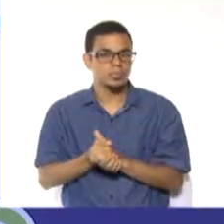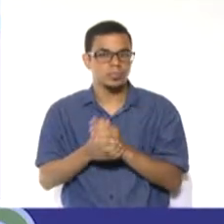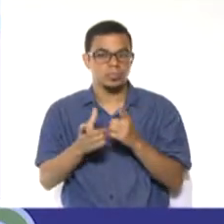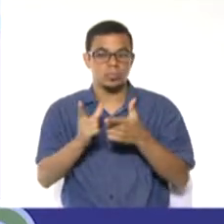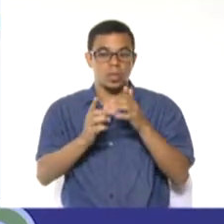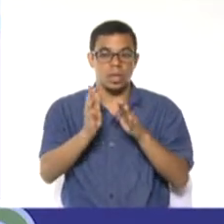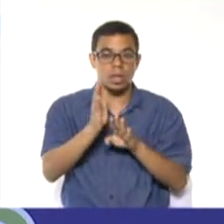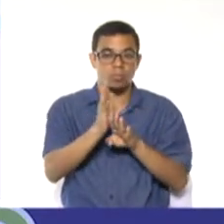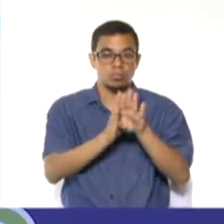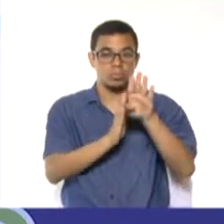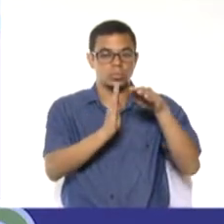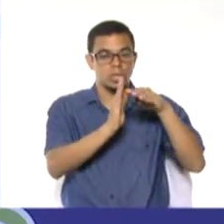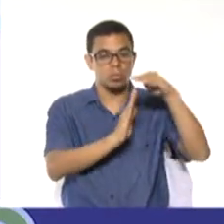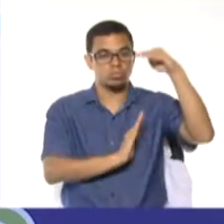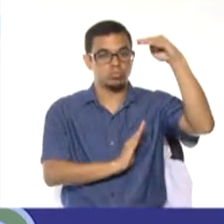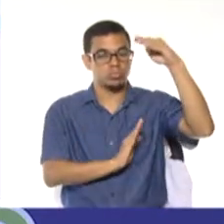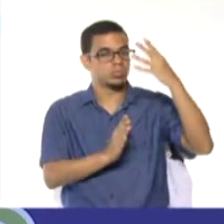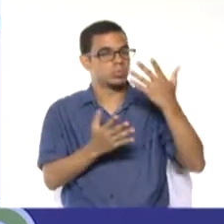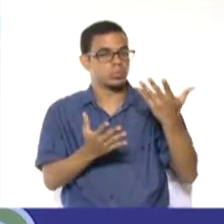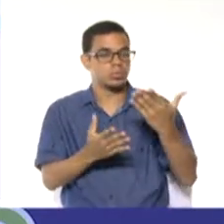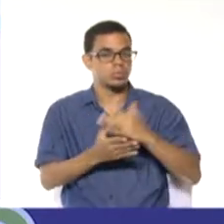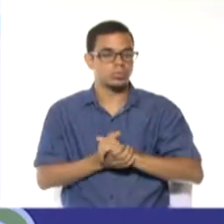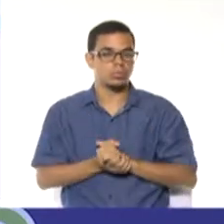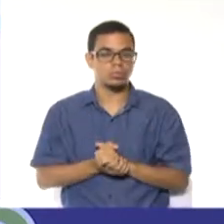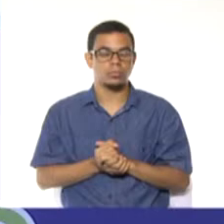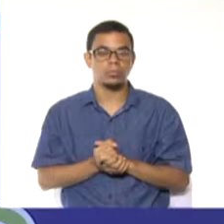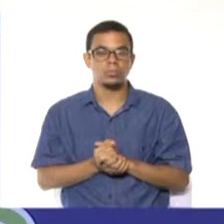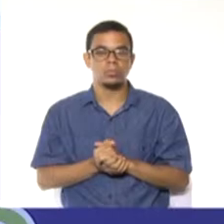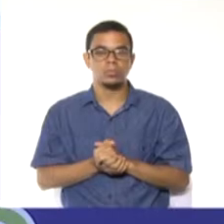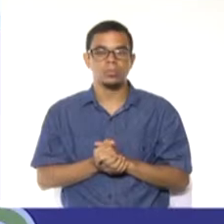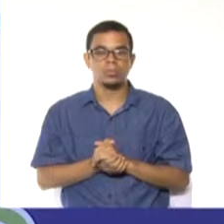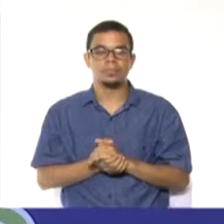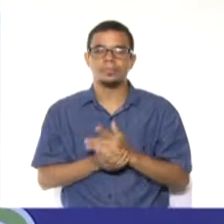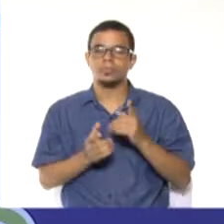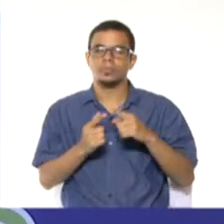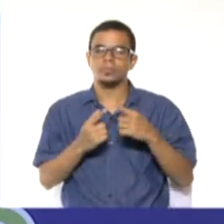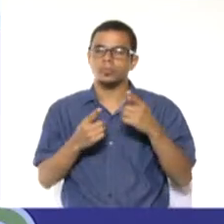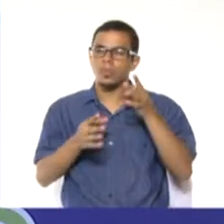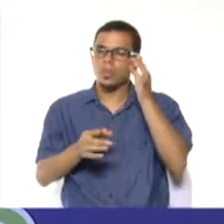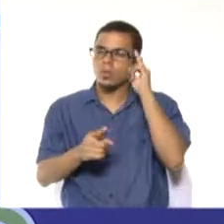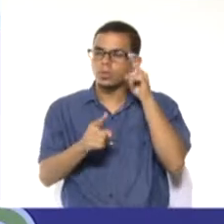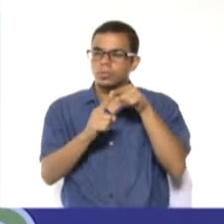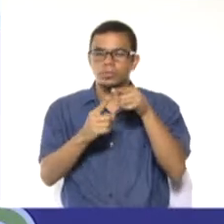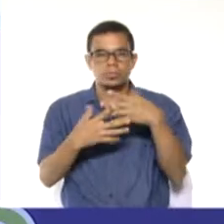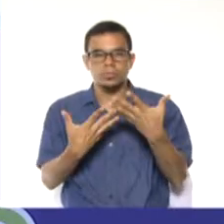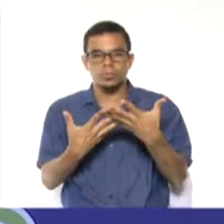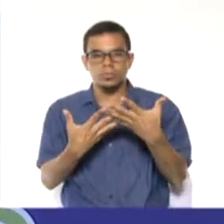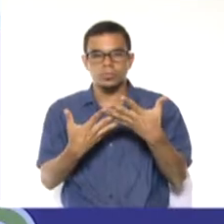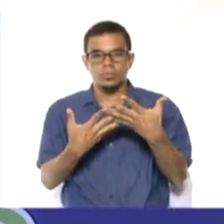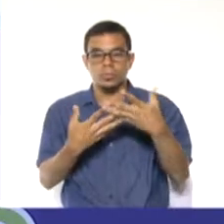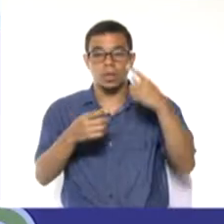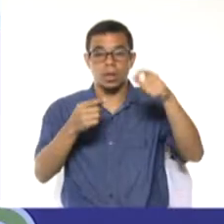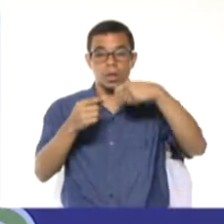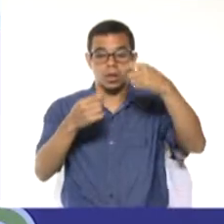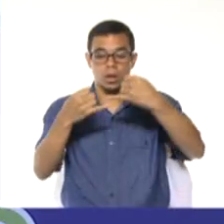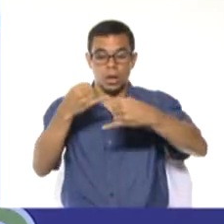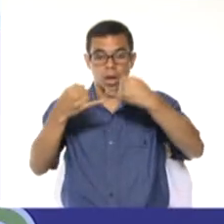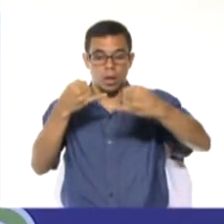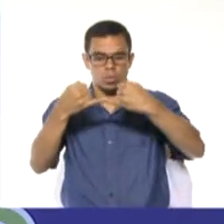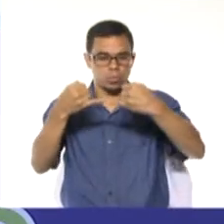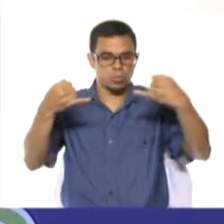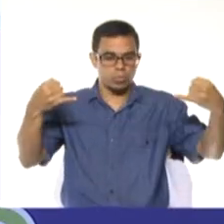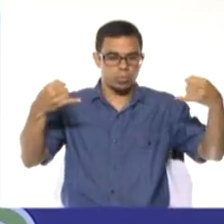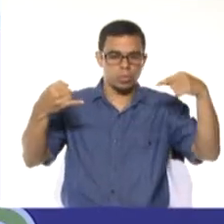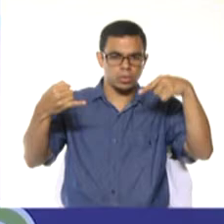permitir crecer y desarrollarnos sanamente. Una de las funciones que tiene ese cordoncito que tiene el trompo alimenticio va a